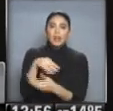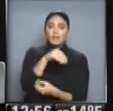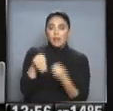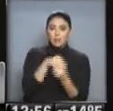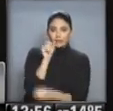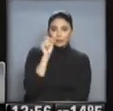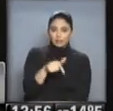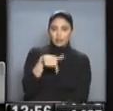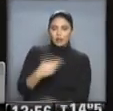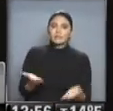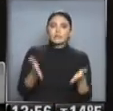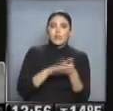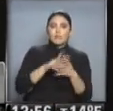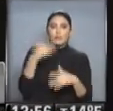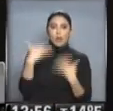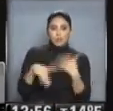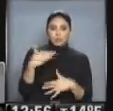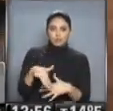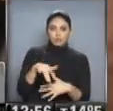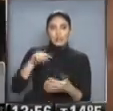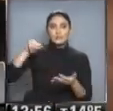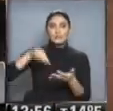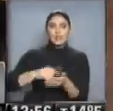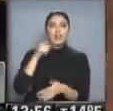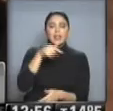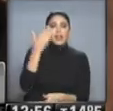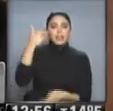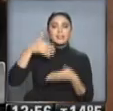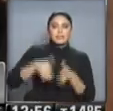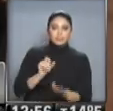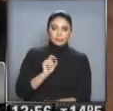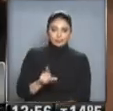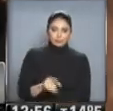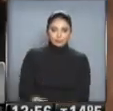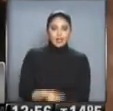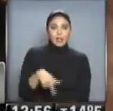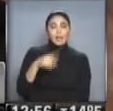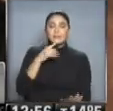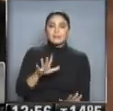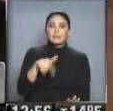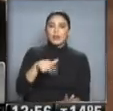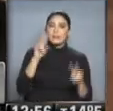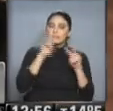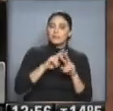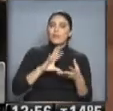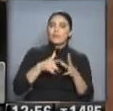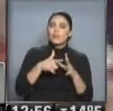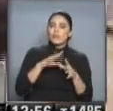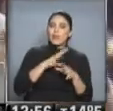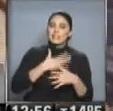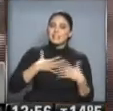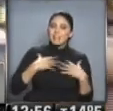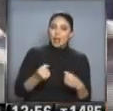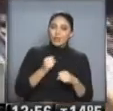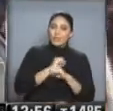Madiba se reúne de urgencia en Kunu, la ciudad natal del expresidente. Se cree que analizan aspectos delicados de la salud